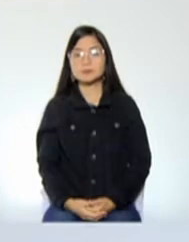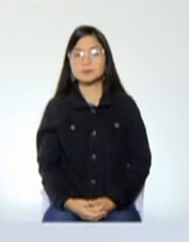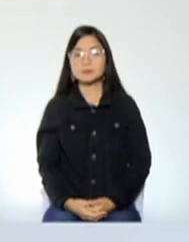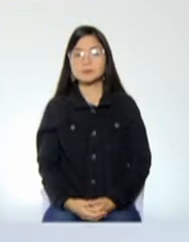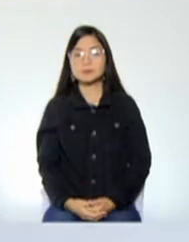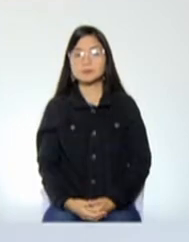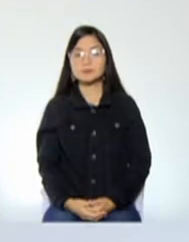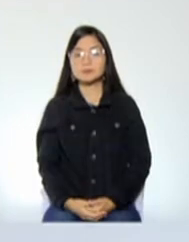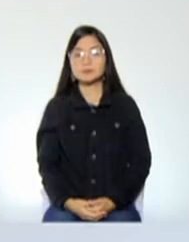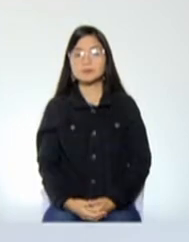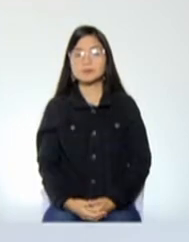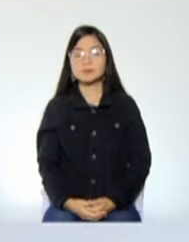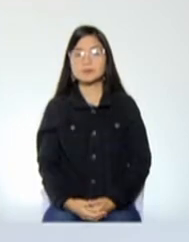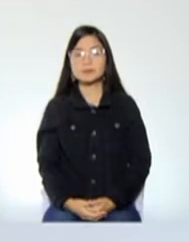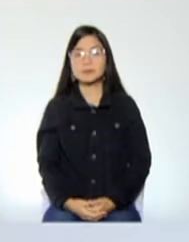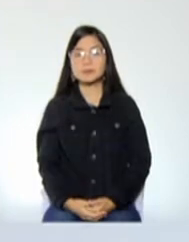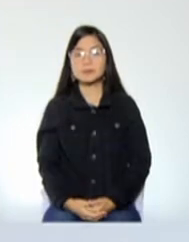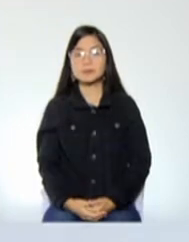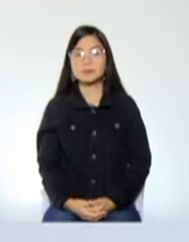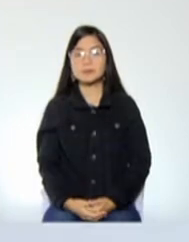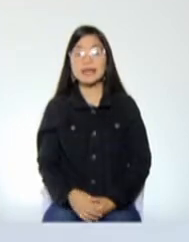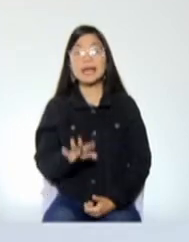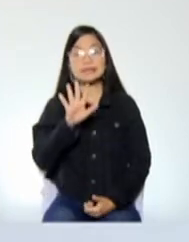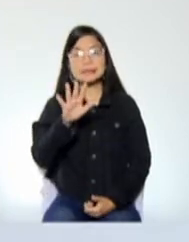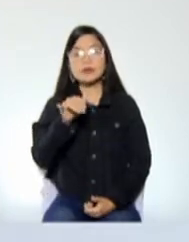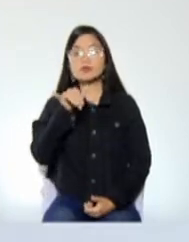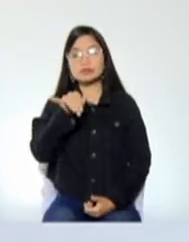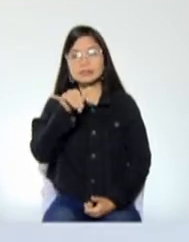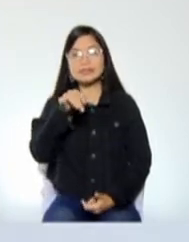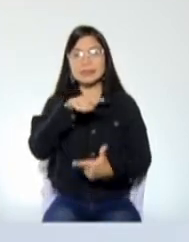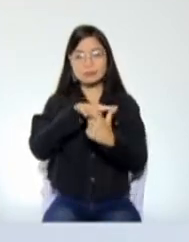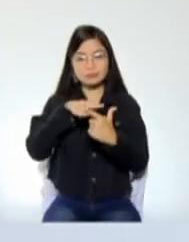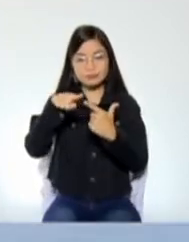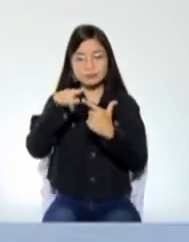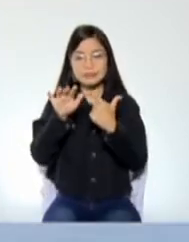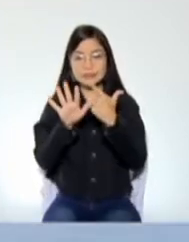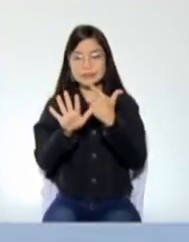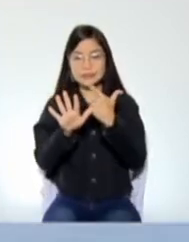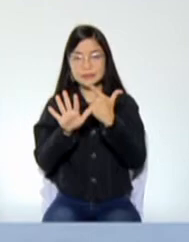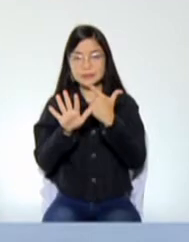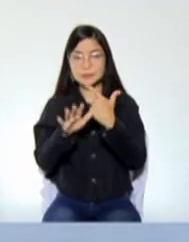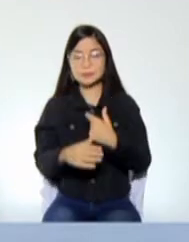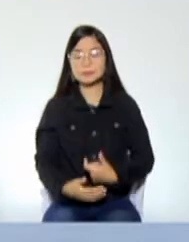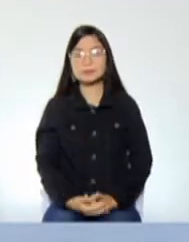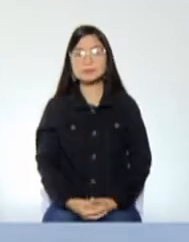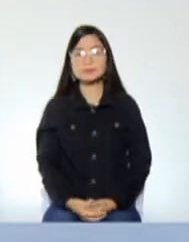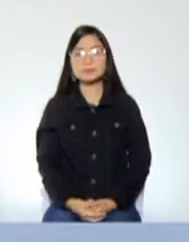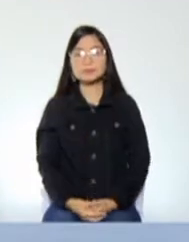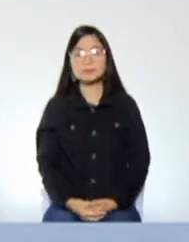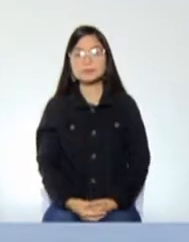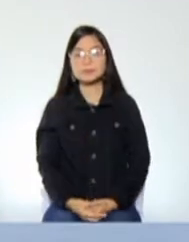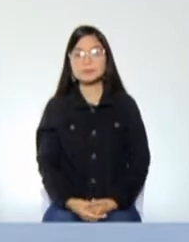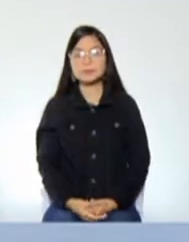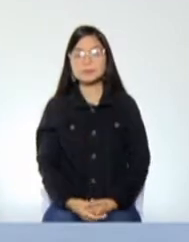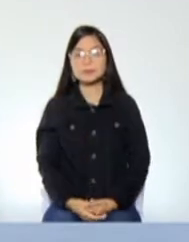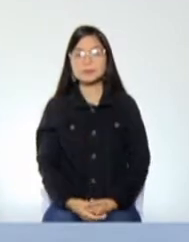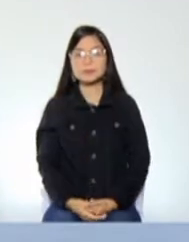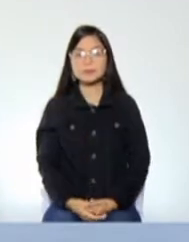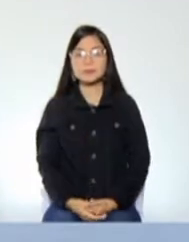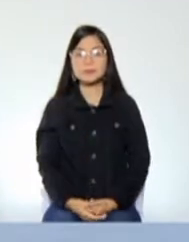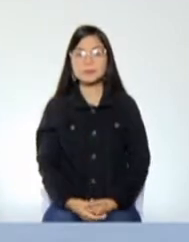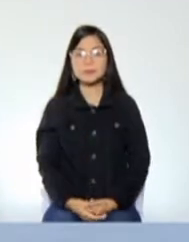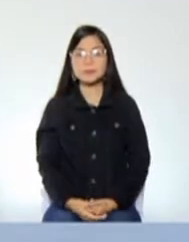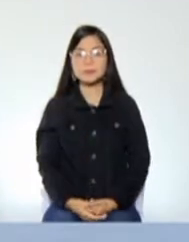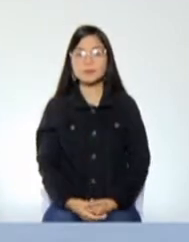y el 5 permanece en ella. Pero aún no hemos simplificado porque tenemos términos afuera que se están multiplicando.